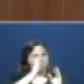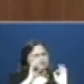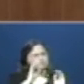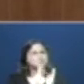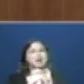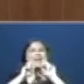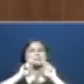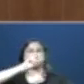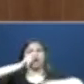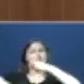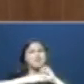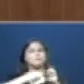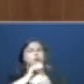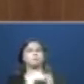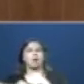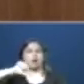reforma